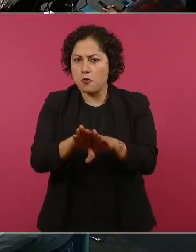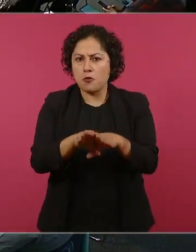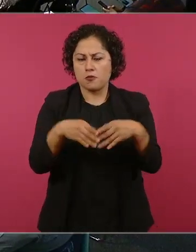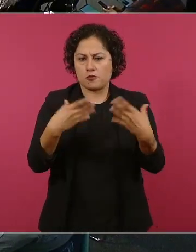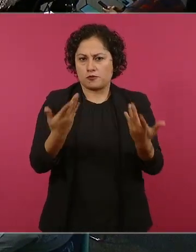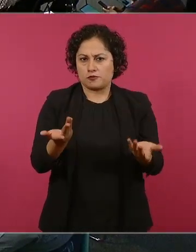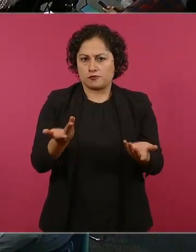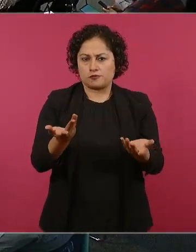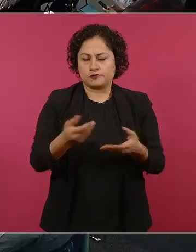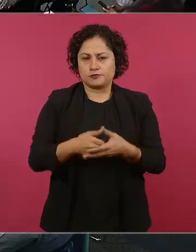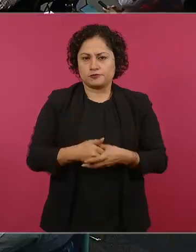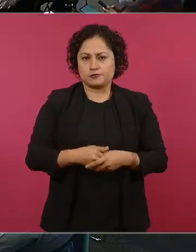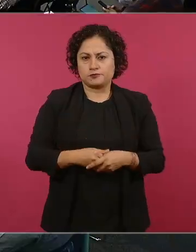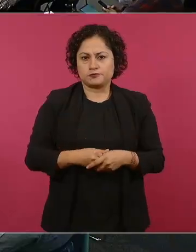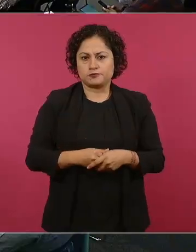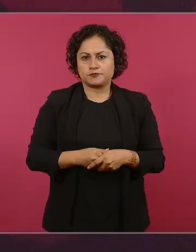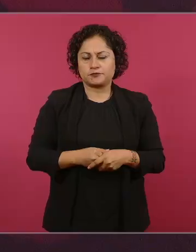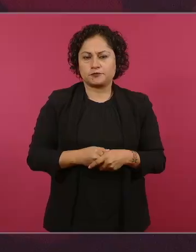convenciendo?